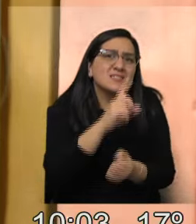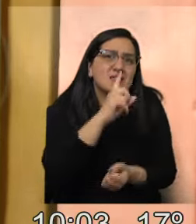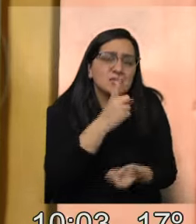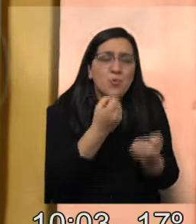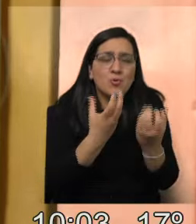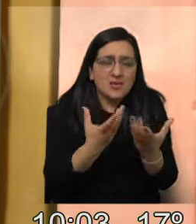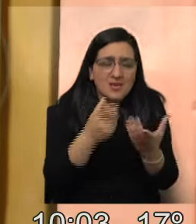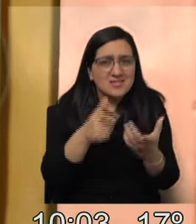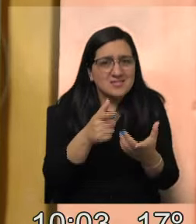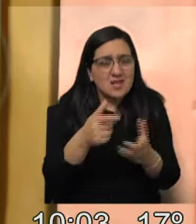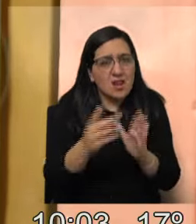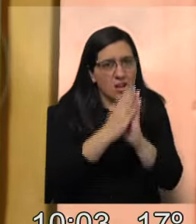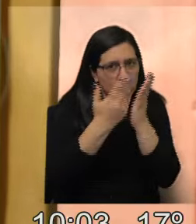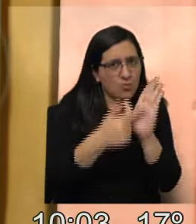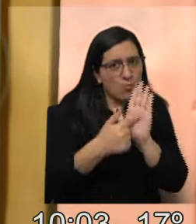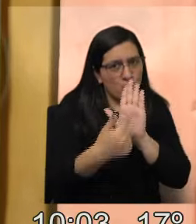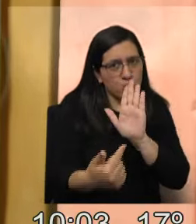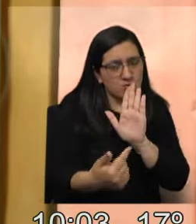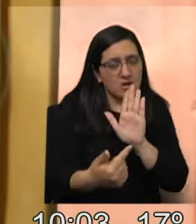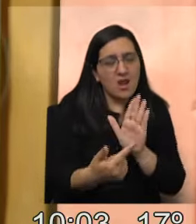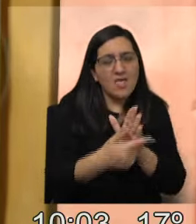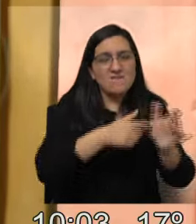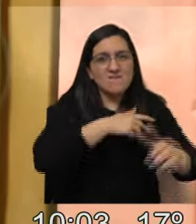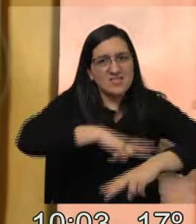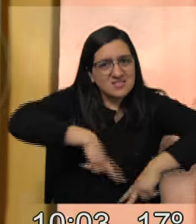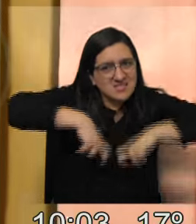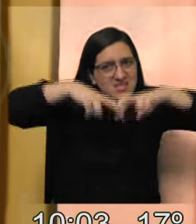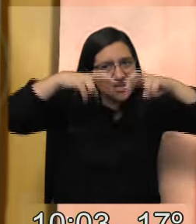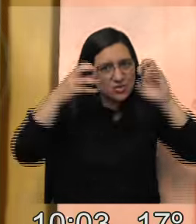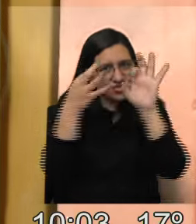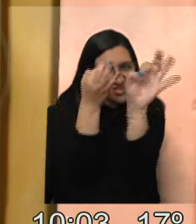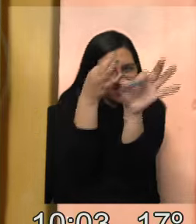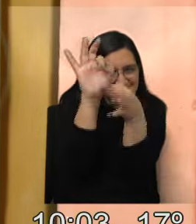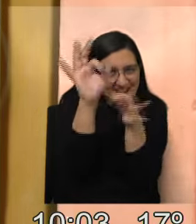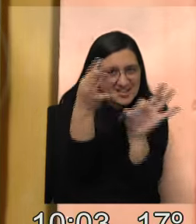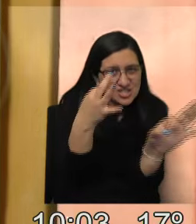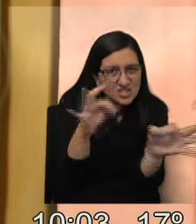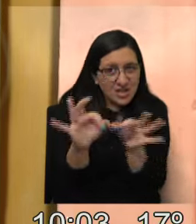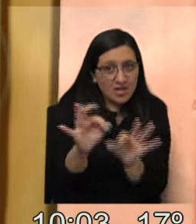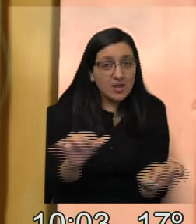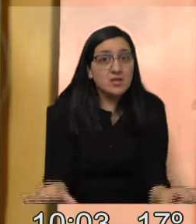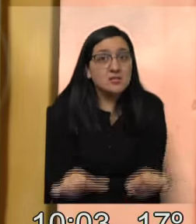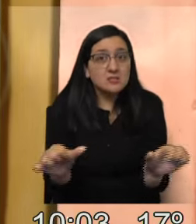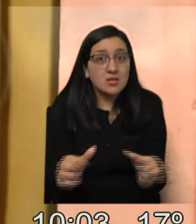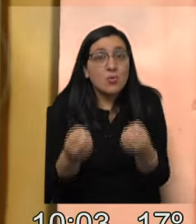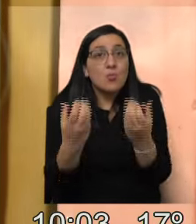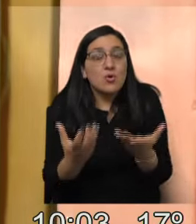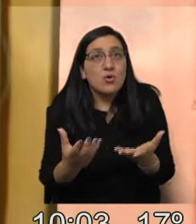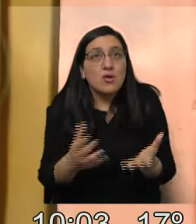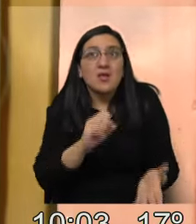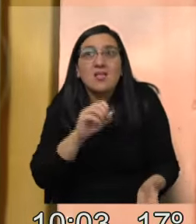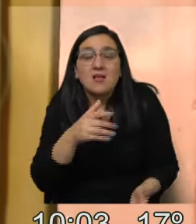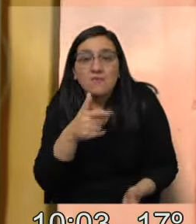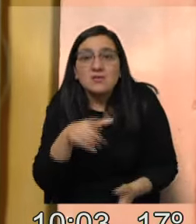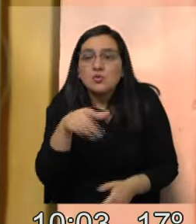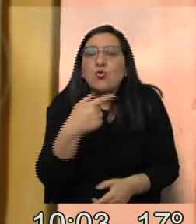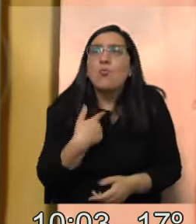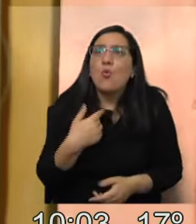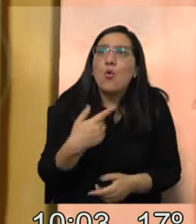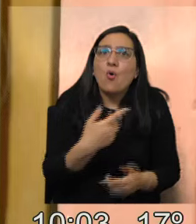libro data, lo que deja constancia de una investigación muy minuciosa que pudieron realizar. ¿Cómo fue esa obtención de